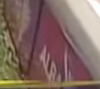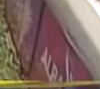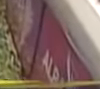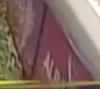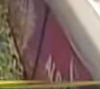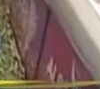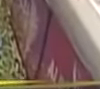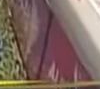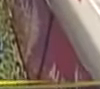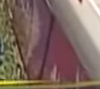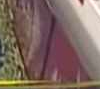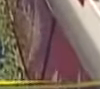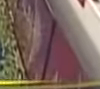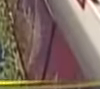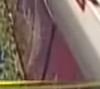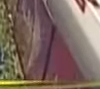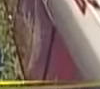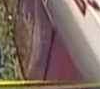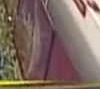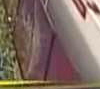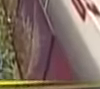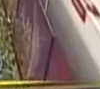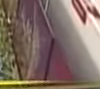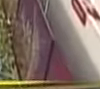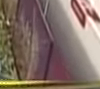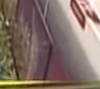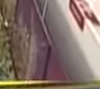de Cuba, Miguel Díaz-Canel,